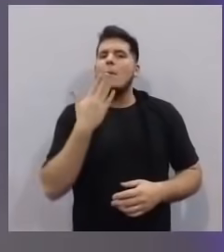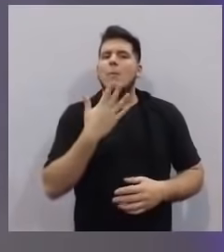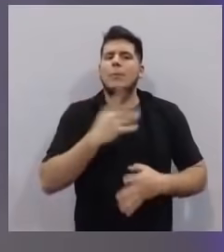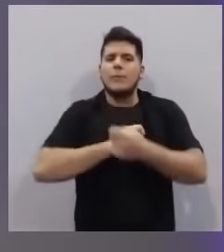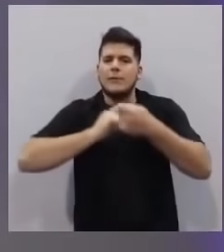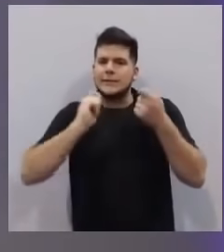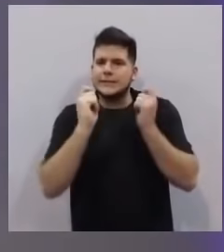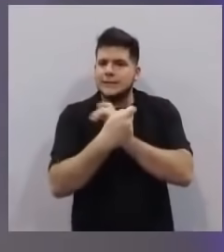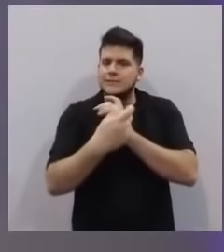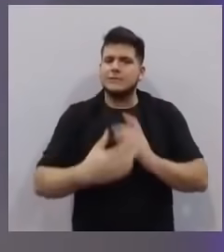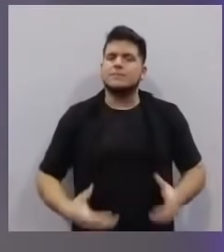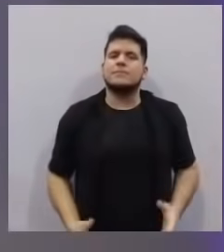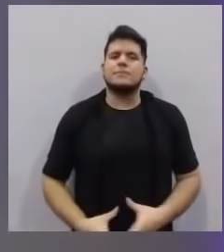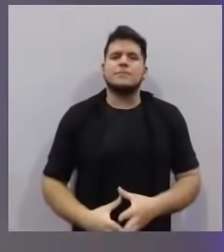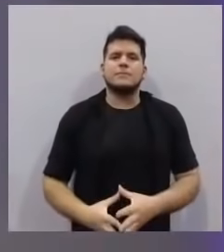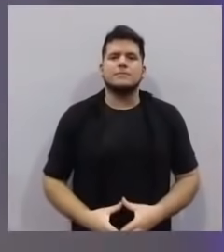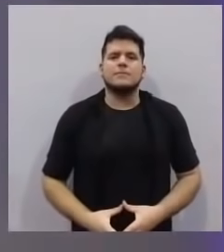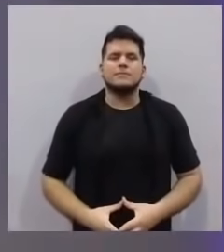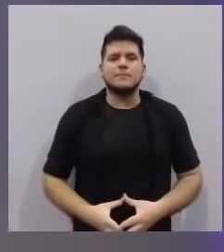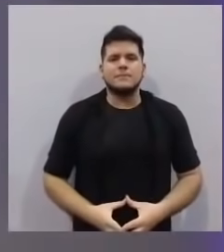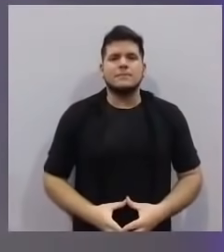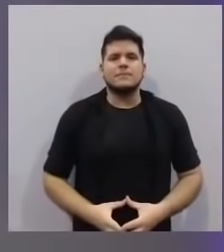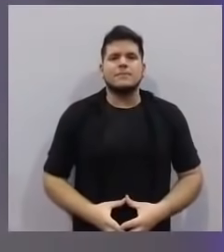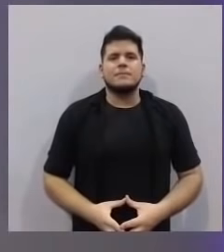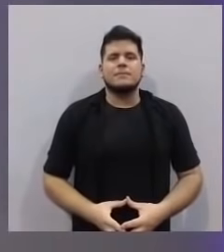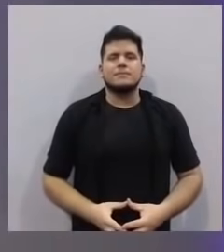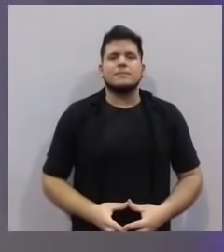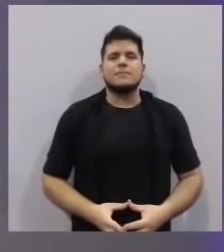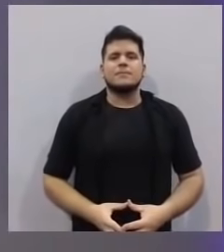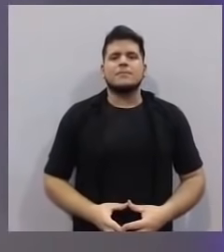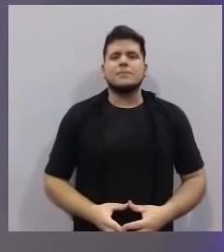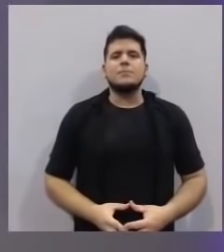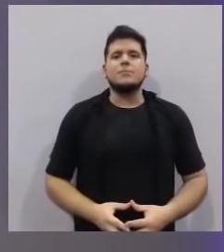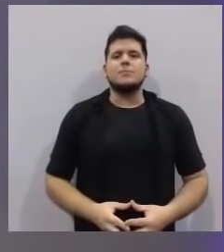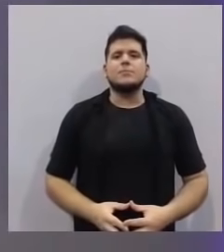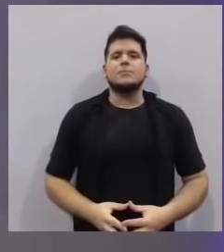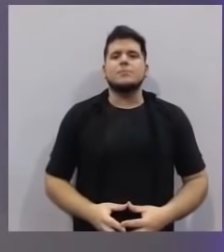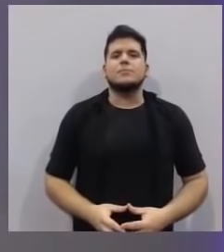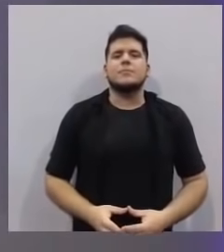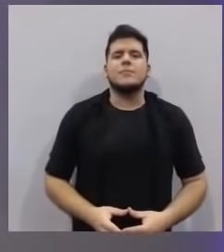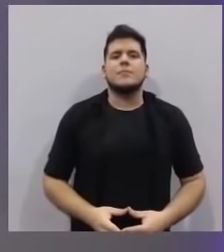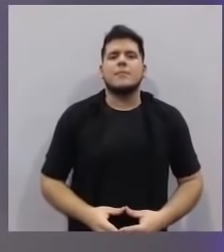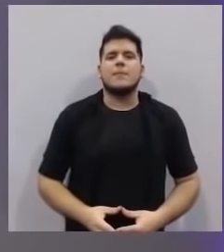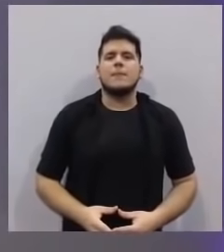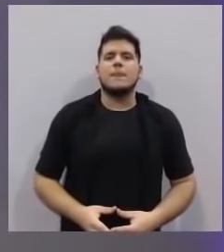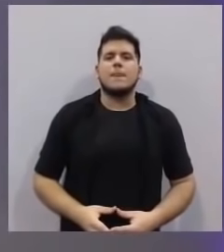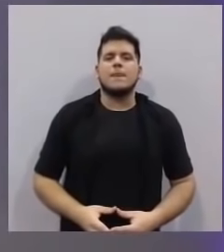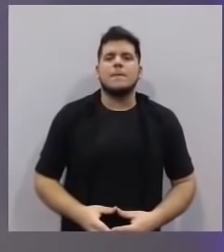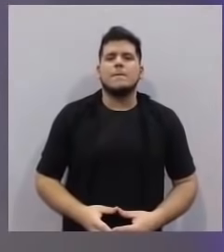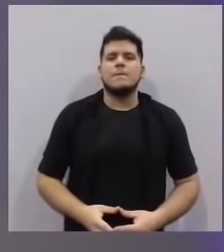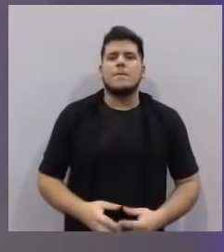fue bienvenido dice la biblia que el padre lo abrazó le puso anillo lo besó todos son